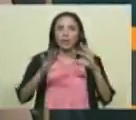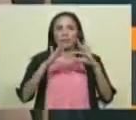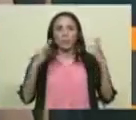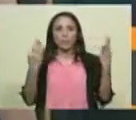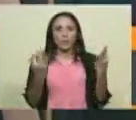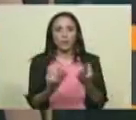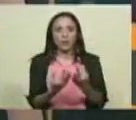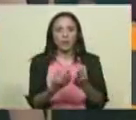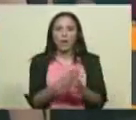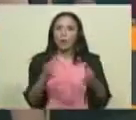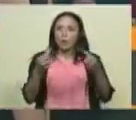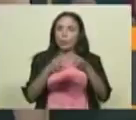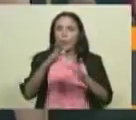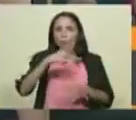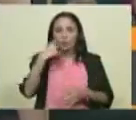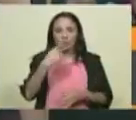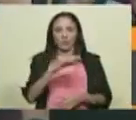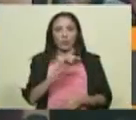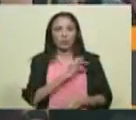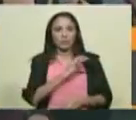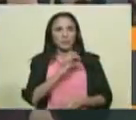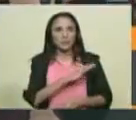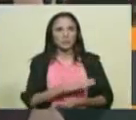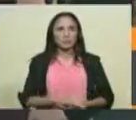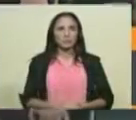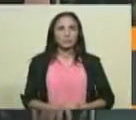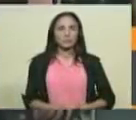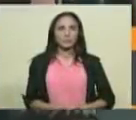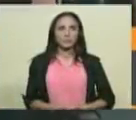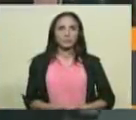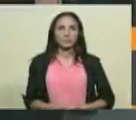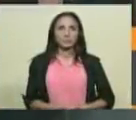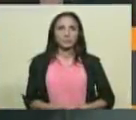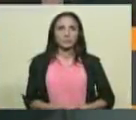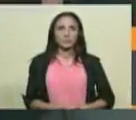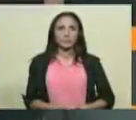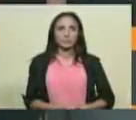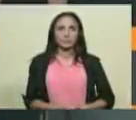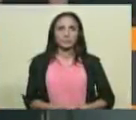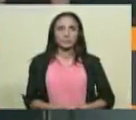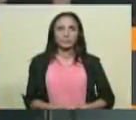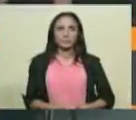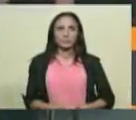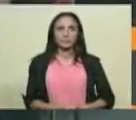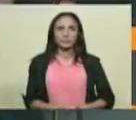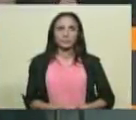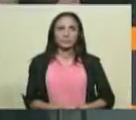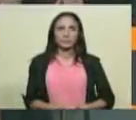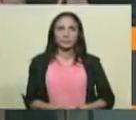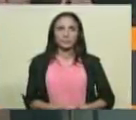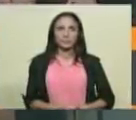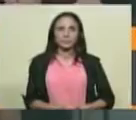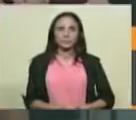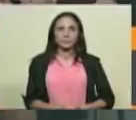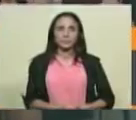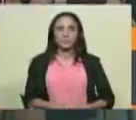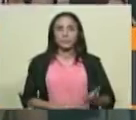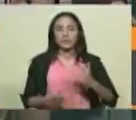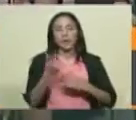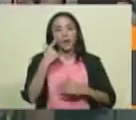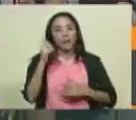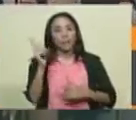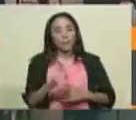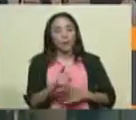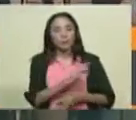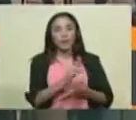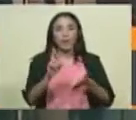Ejecutados Políticos de Chile. Francisco Cabrice, su director de la revista Punto Final de